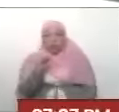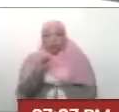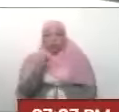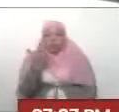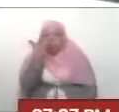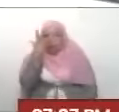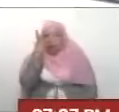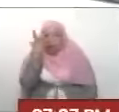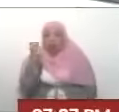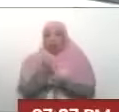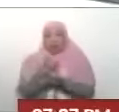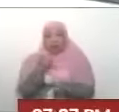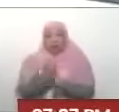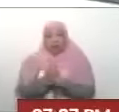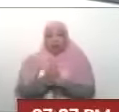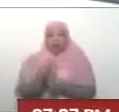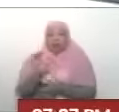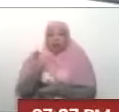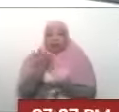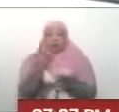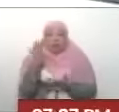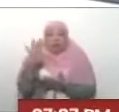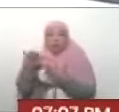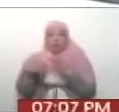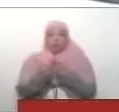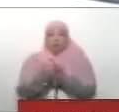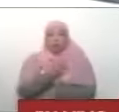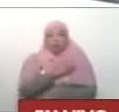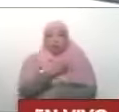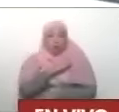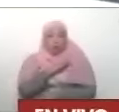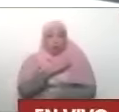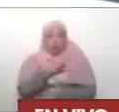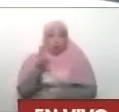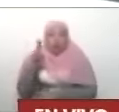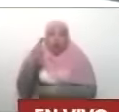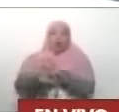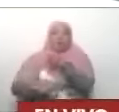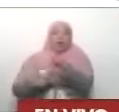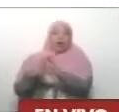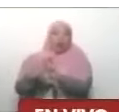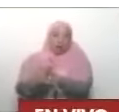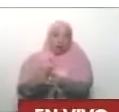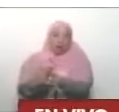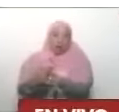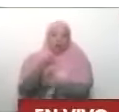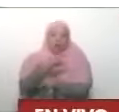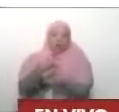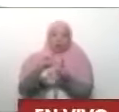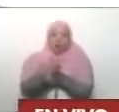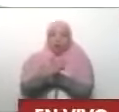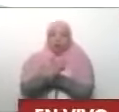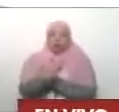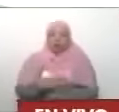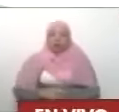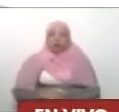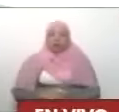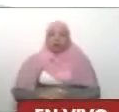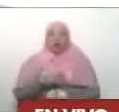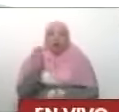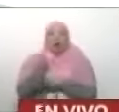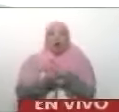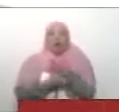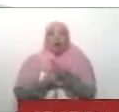calipso del Callao como patrimonio de la humanidad, patrimonio cultural. ¿Ah? ¿Cómo fue